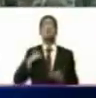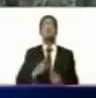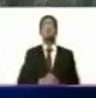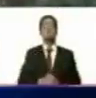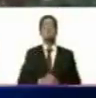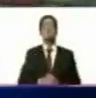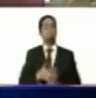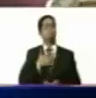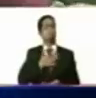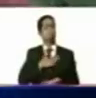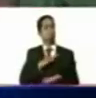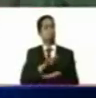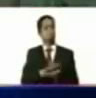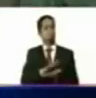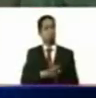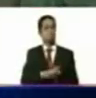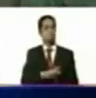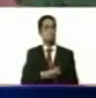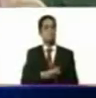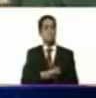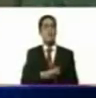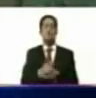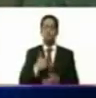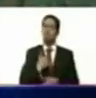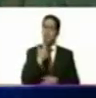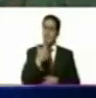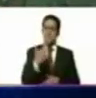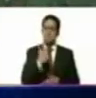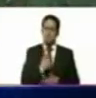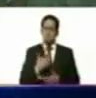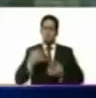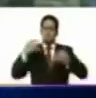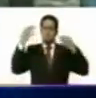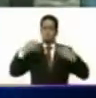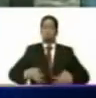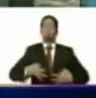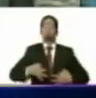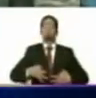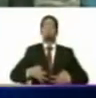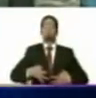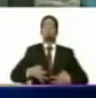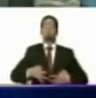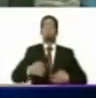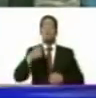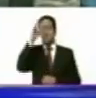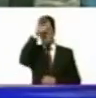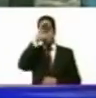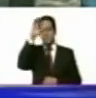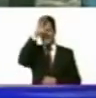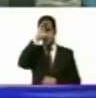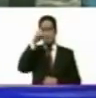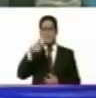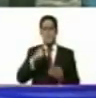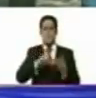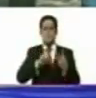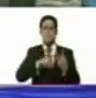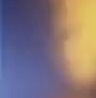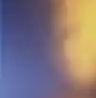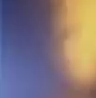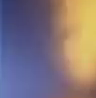el presidente Maduro reiteró que su gestión continuará avanzando hacia cambios que permitan superar las dificultades que enfrenta la